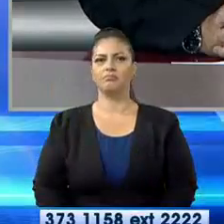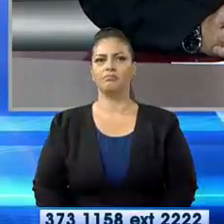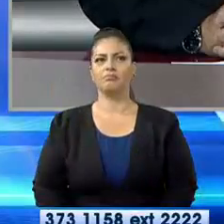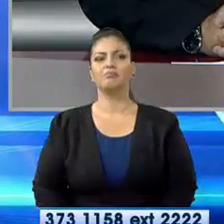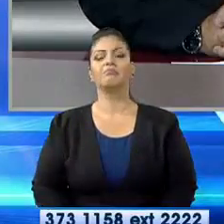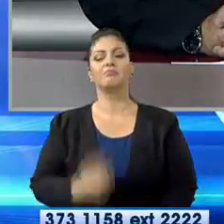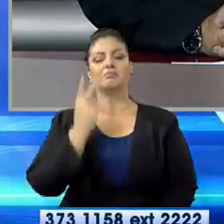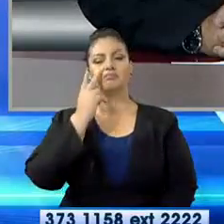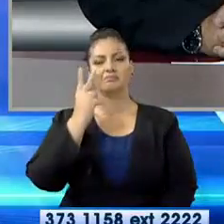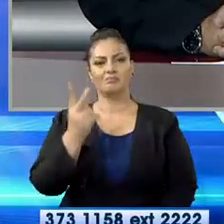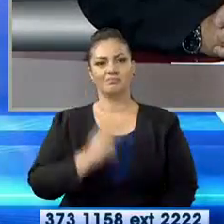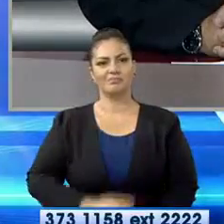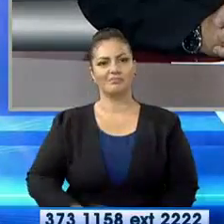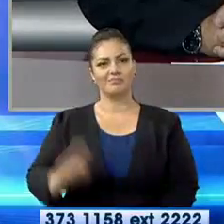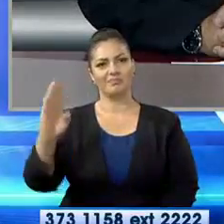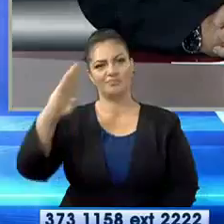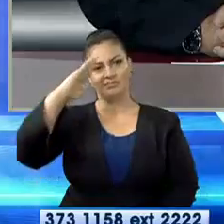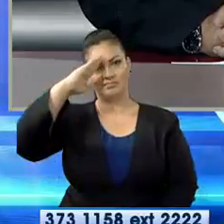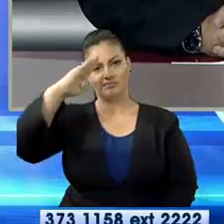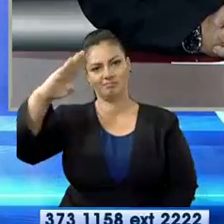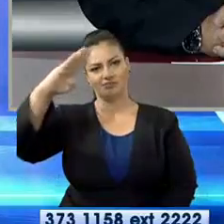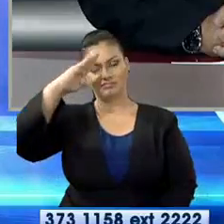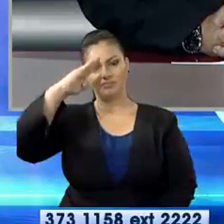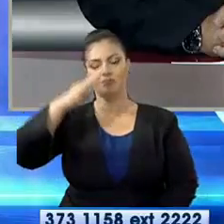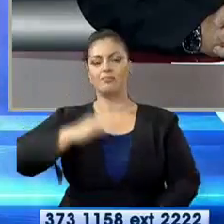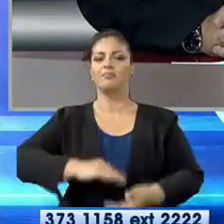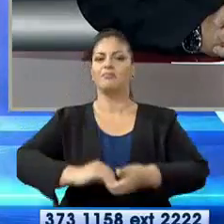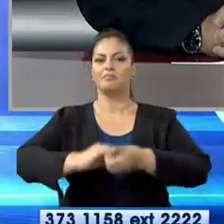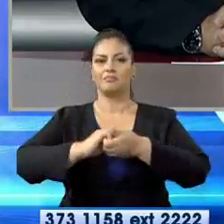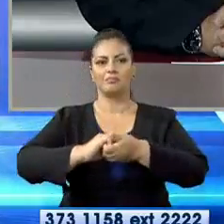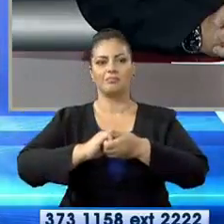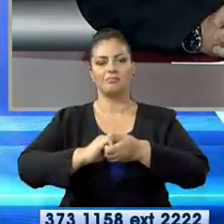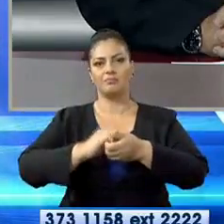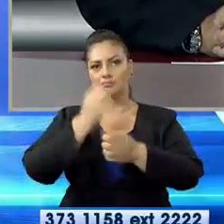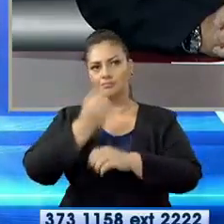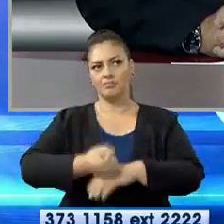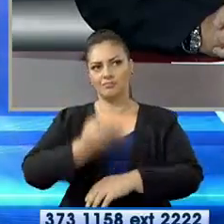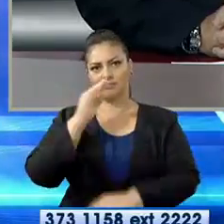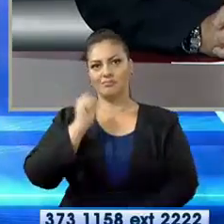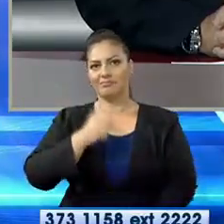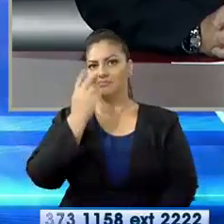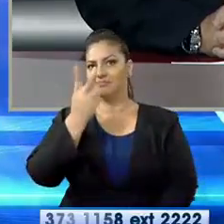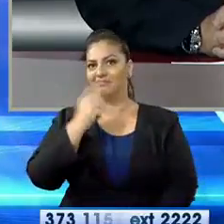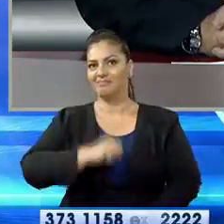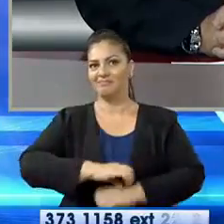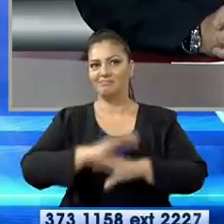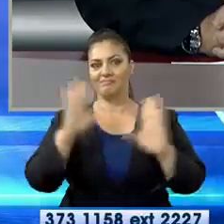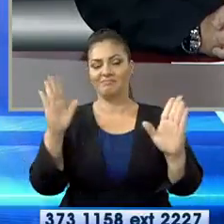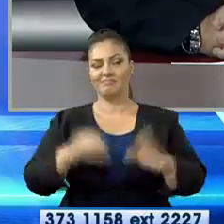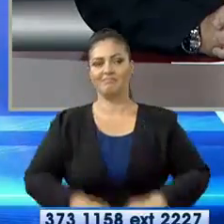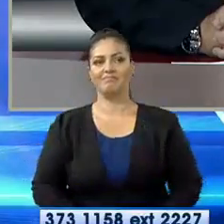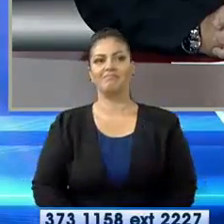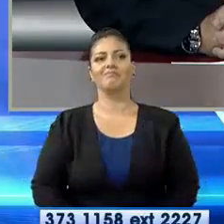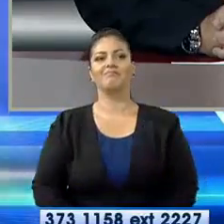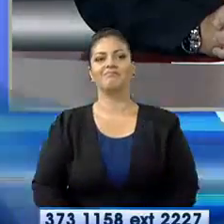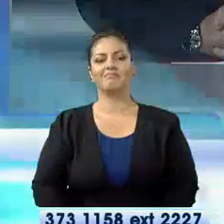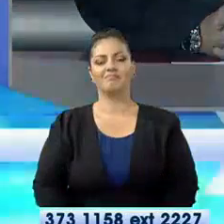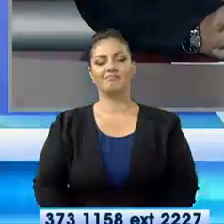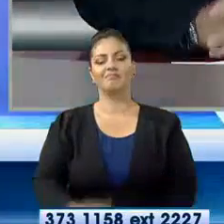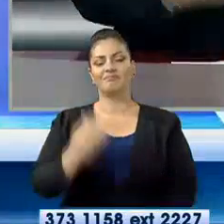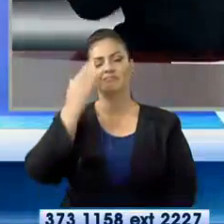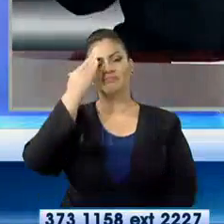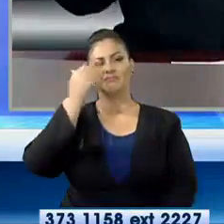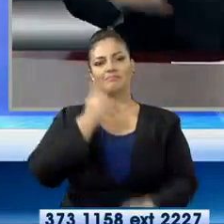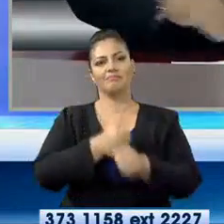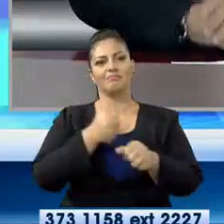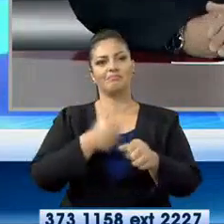Ya vi. Hola, ¿qué tal? Muy buenos días. Hola, Hugo, amigos televidentes. Sí, creo que viste bien y los amigos televidentes también. Ya estamos en la época, ya a